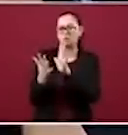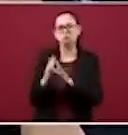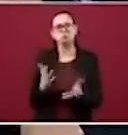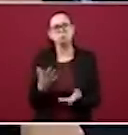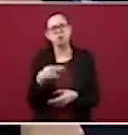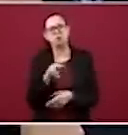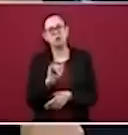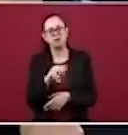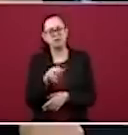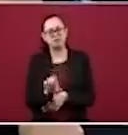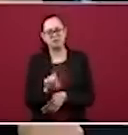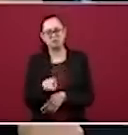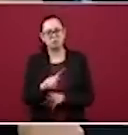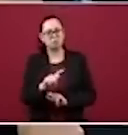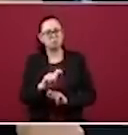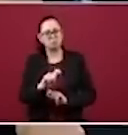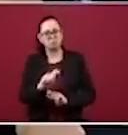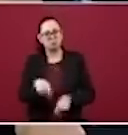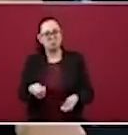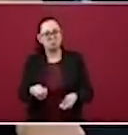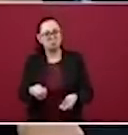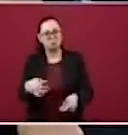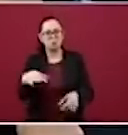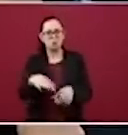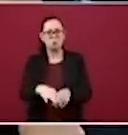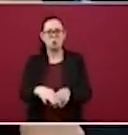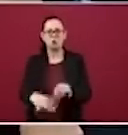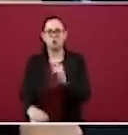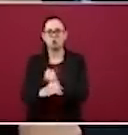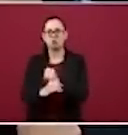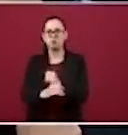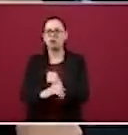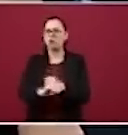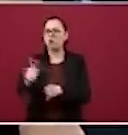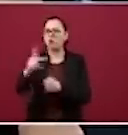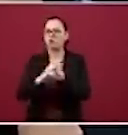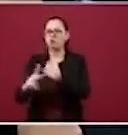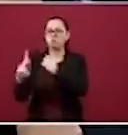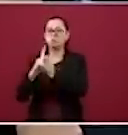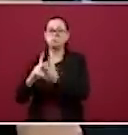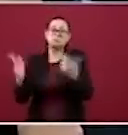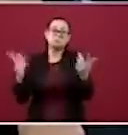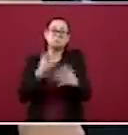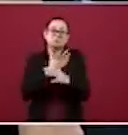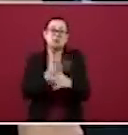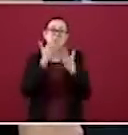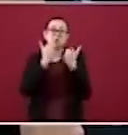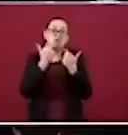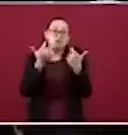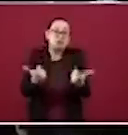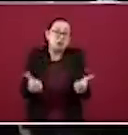que función del voto electrónico en el extranjero porque dice que no tiene fondos? Gracias,